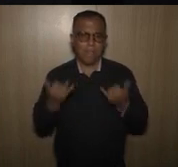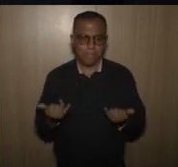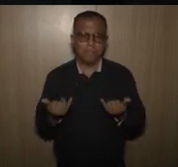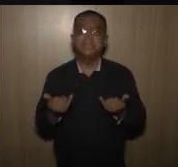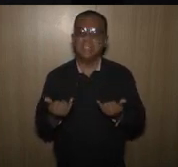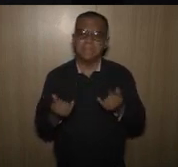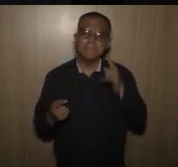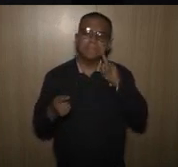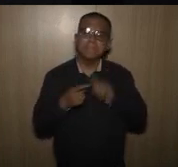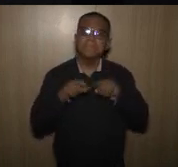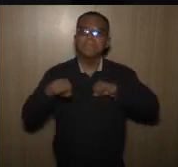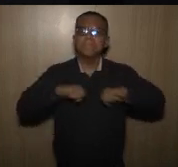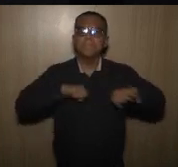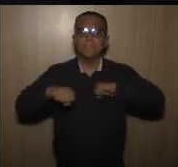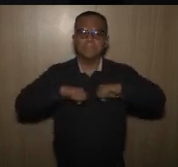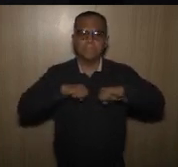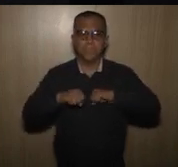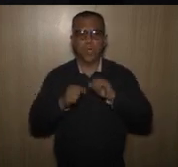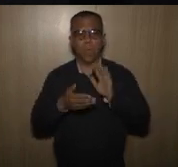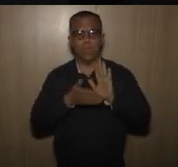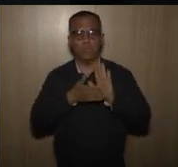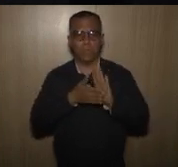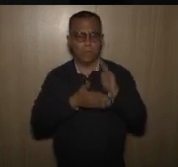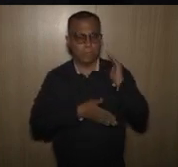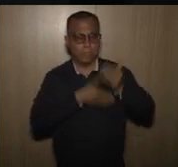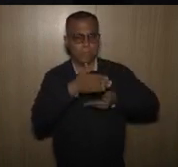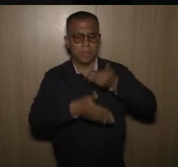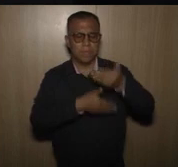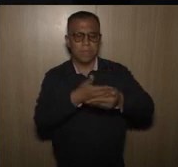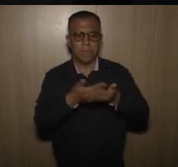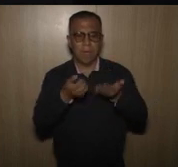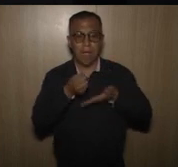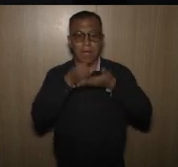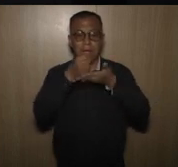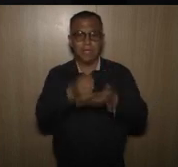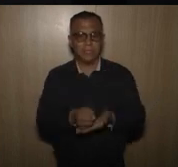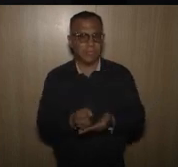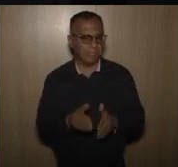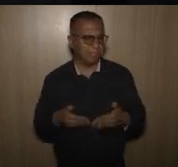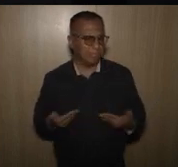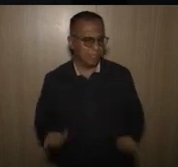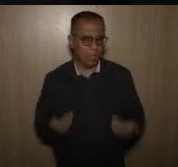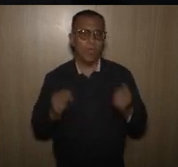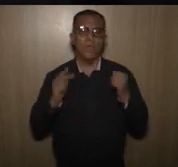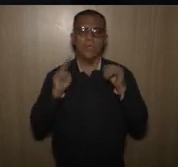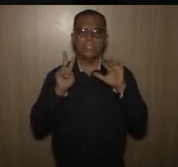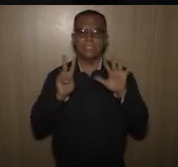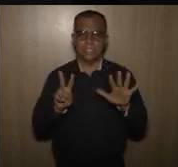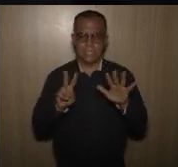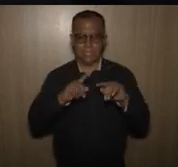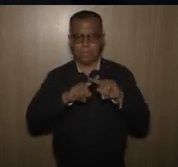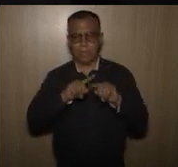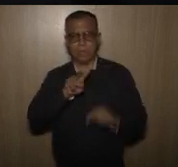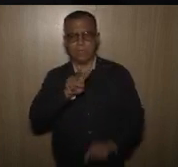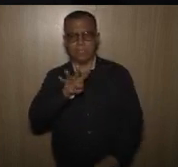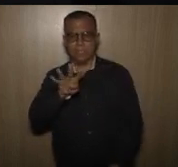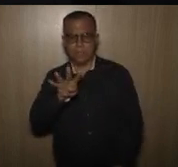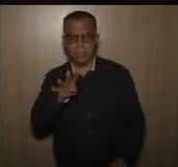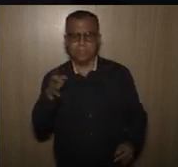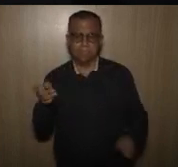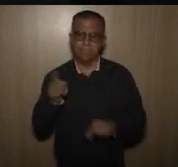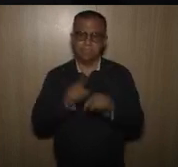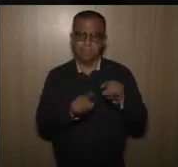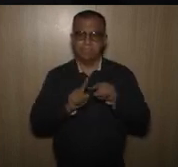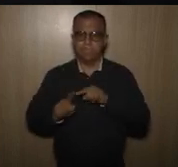cuenta con un soporte a través de la mesa de ayuda que opera 7x24 y que está disponible por